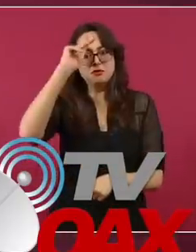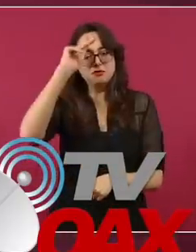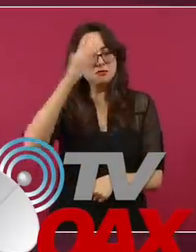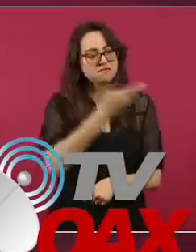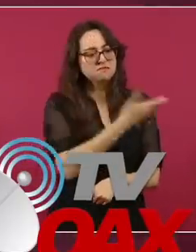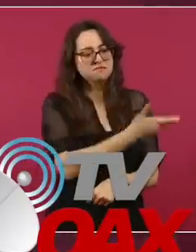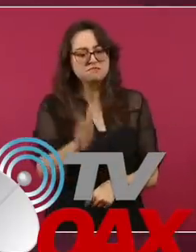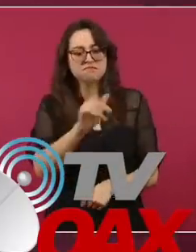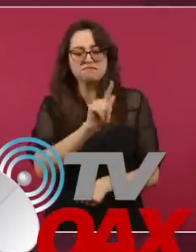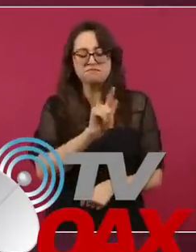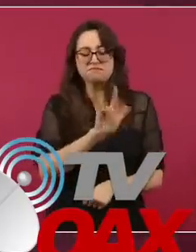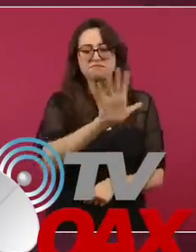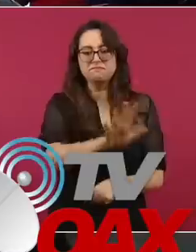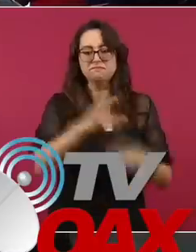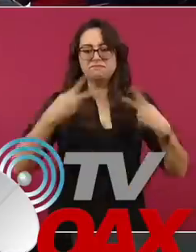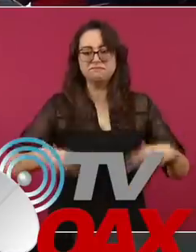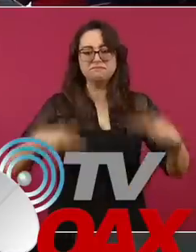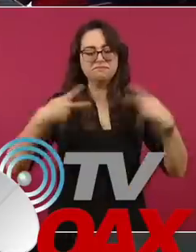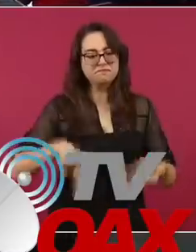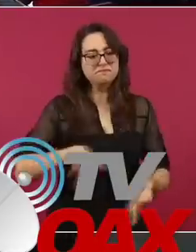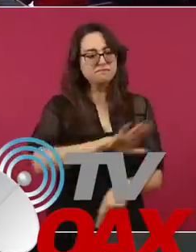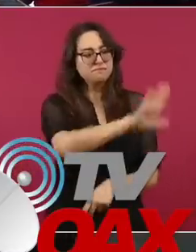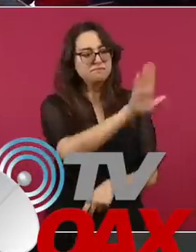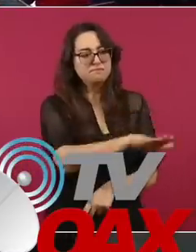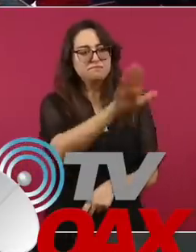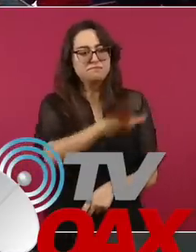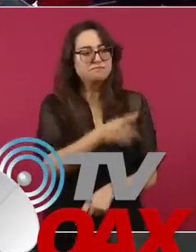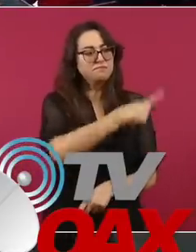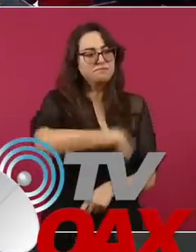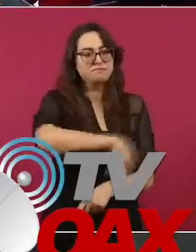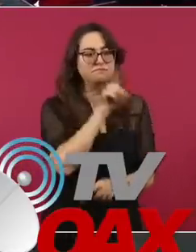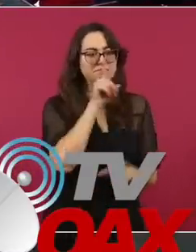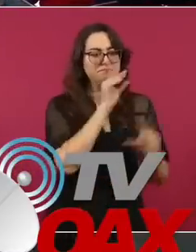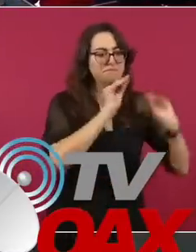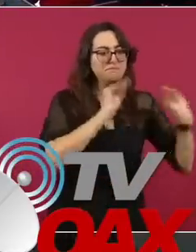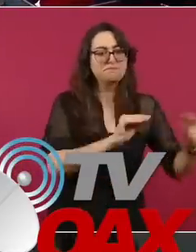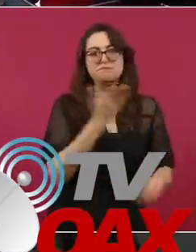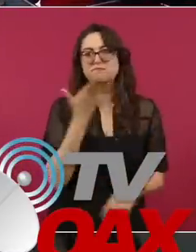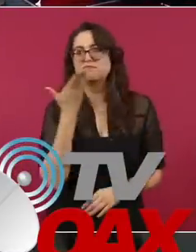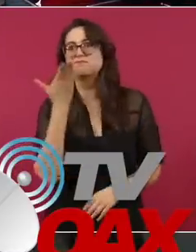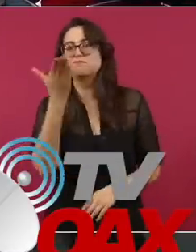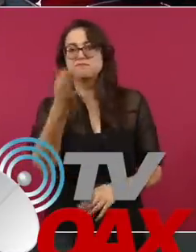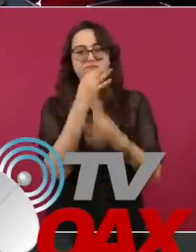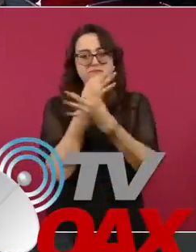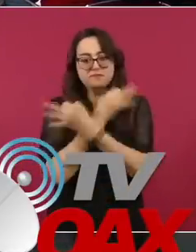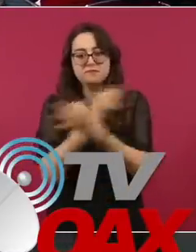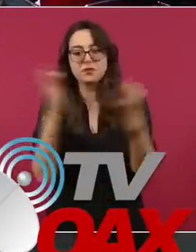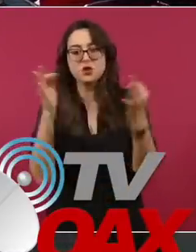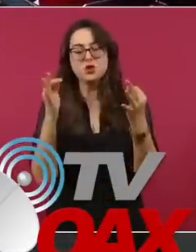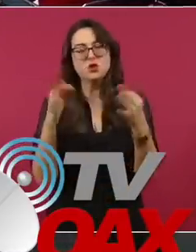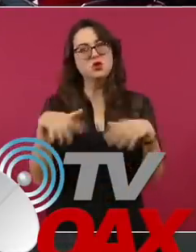mi agradecimiento personal. Señor presidente,